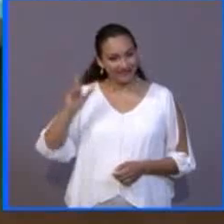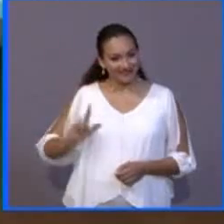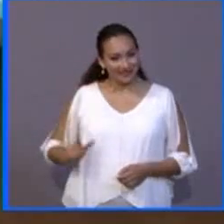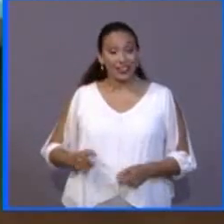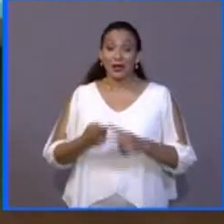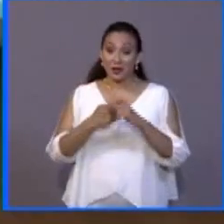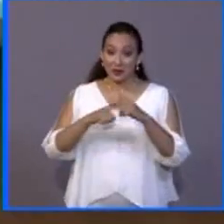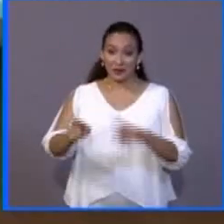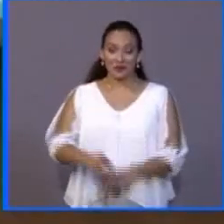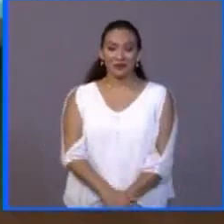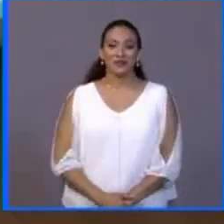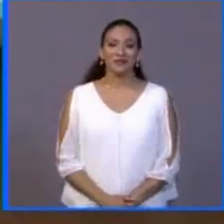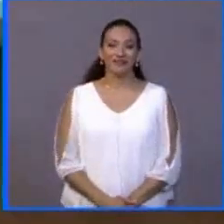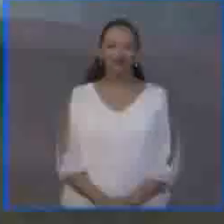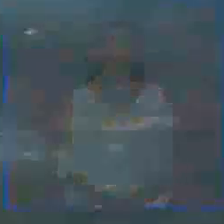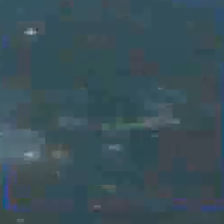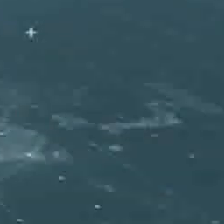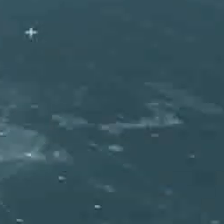es así como iniciamos.